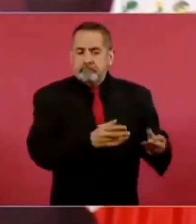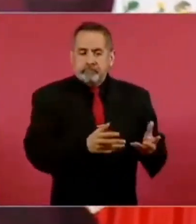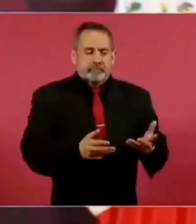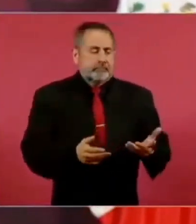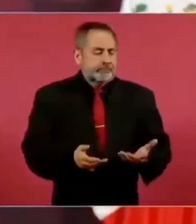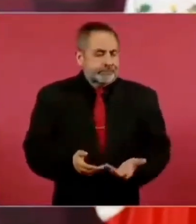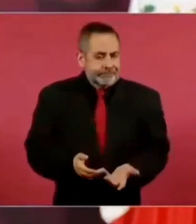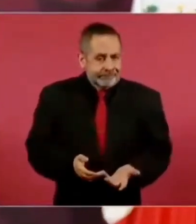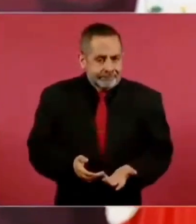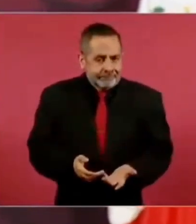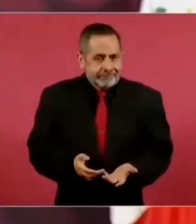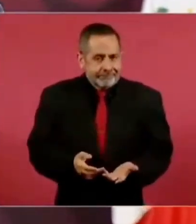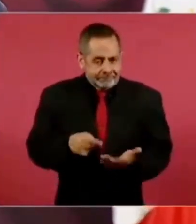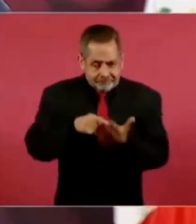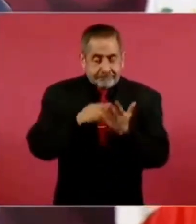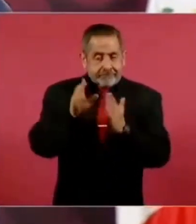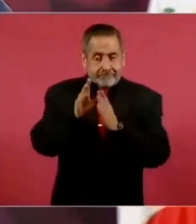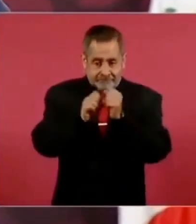toda su esencia